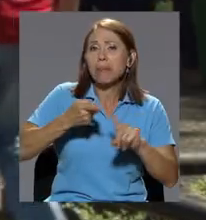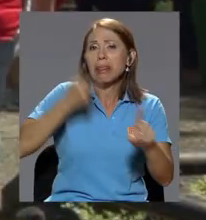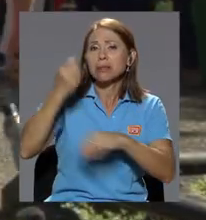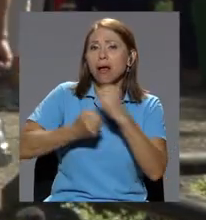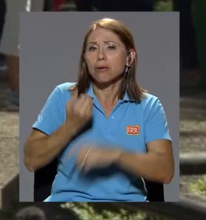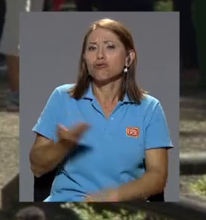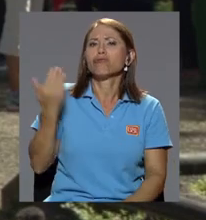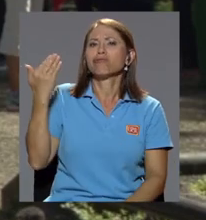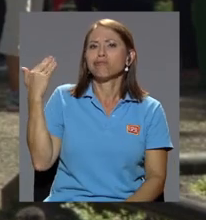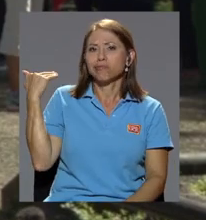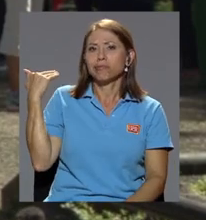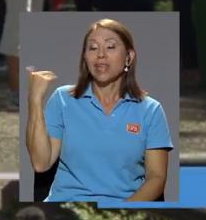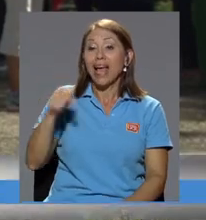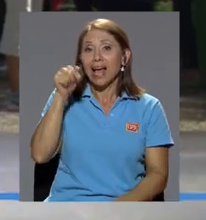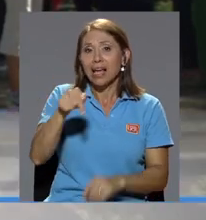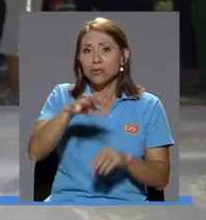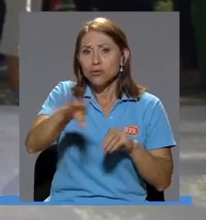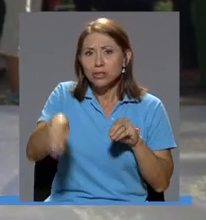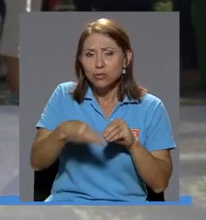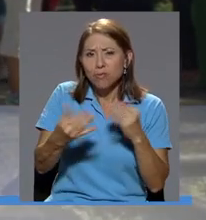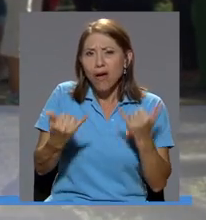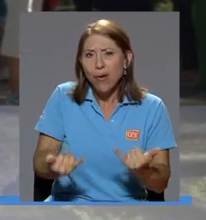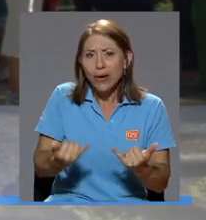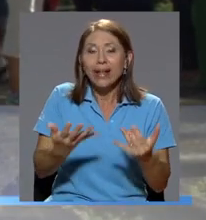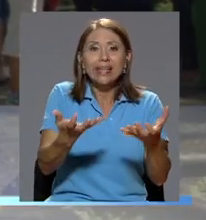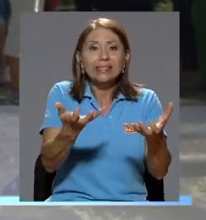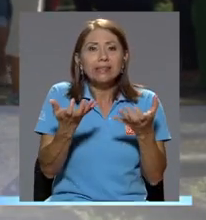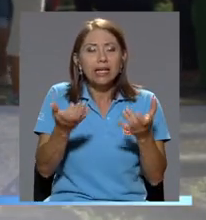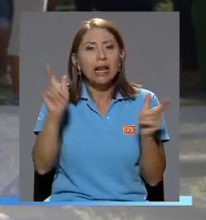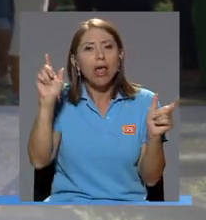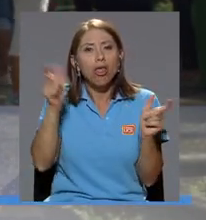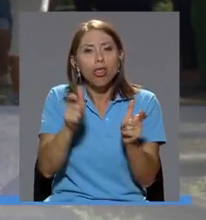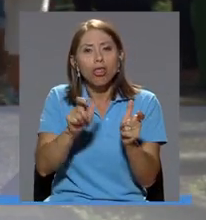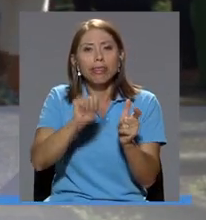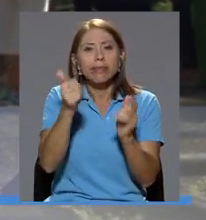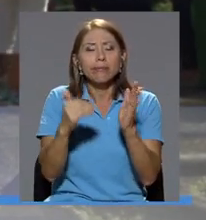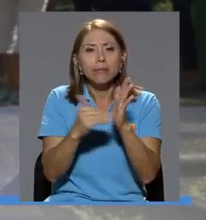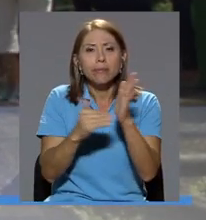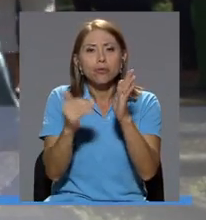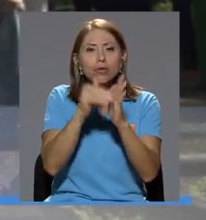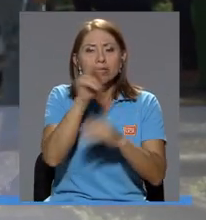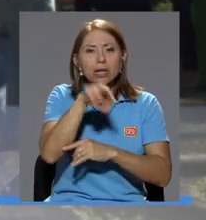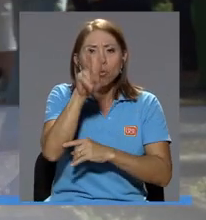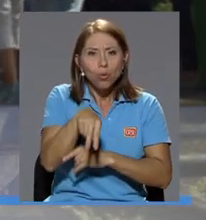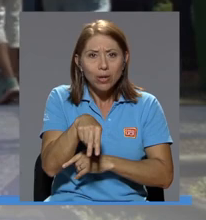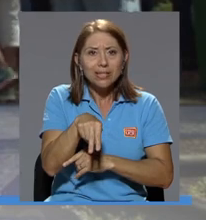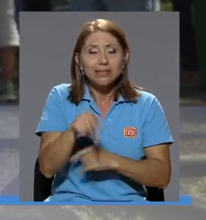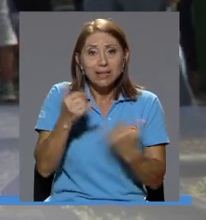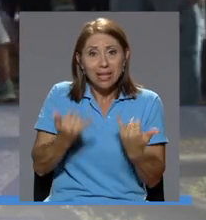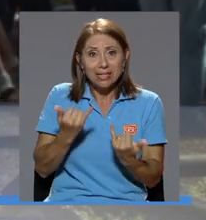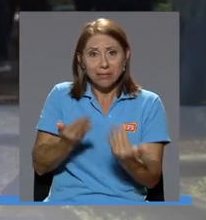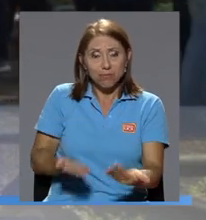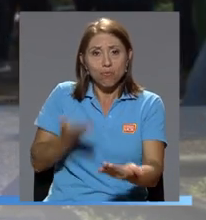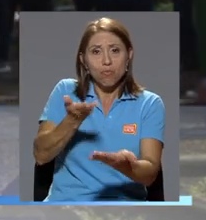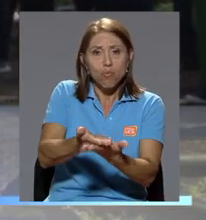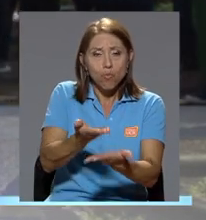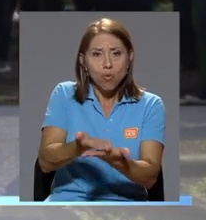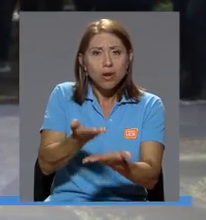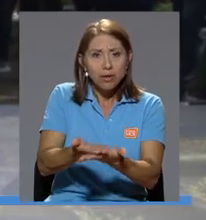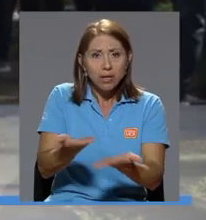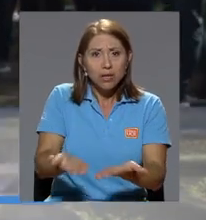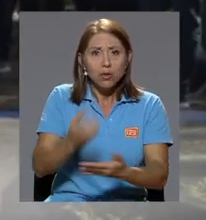años anteriores. A esto se suma ahora que se quieren recortar 10 mil millones de colones